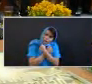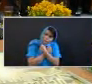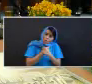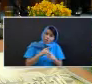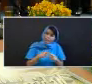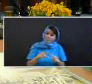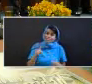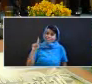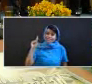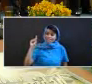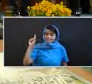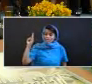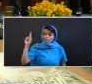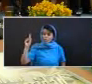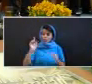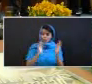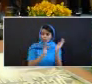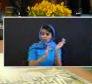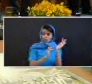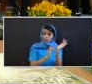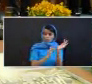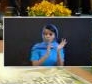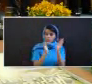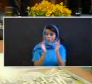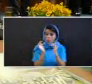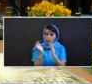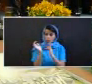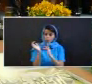amado por ti, Jesús,